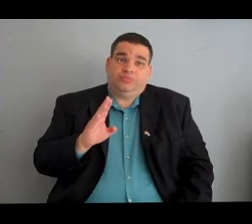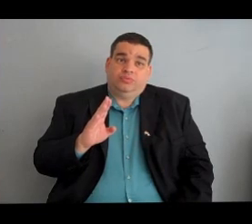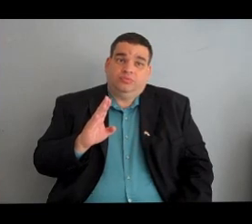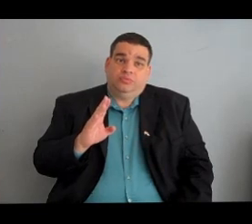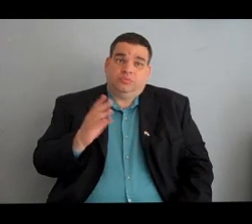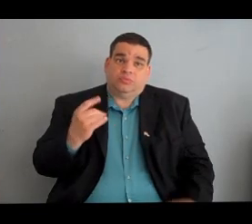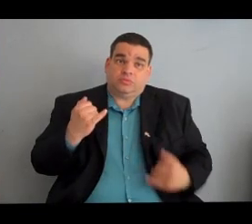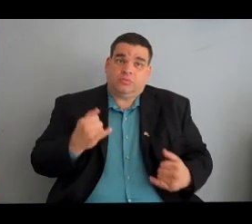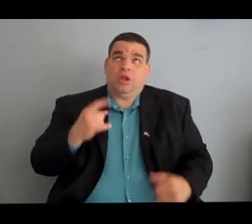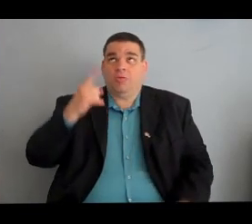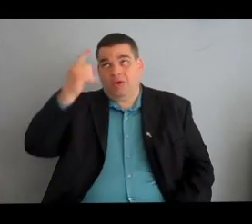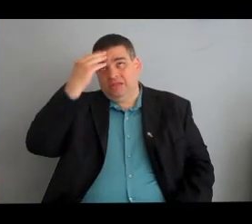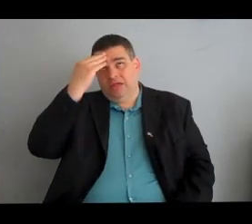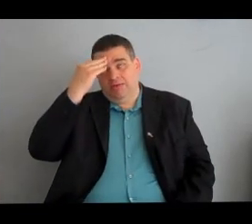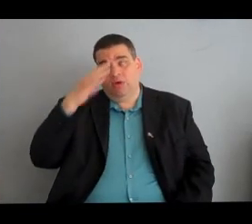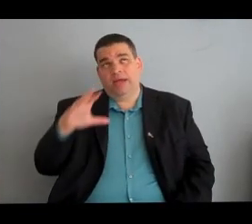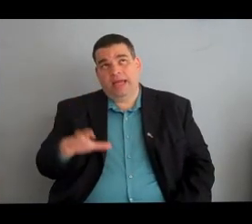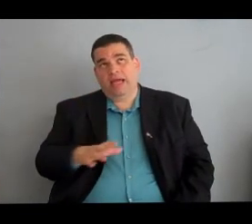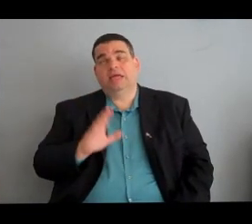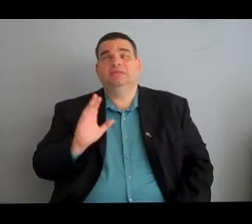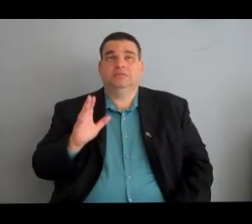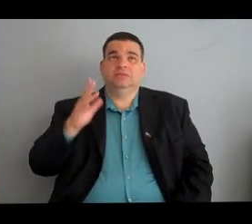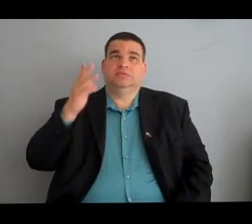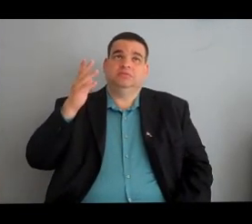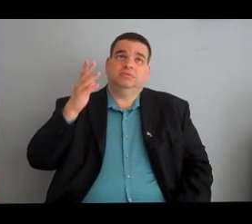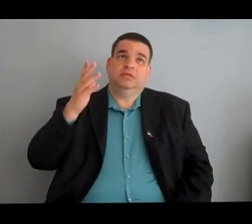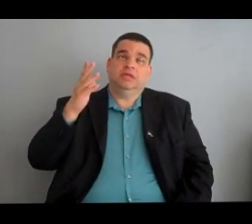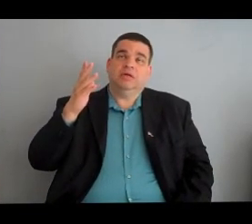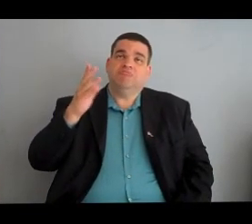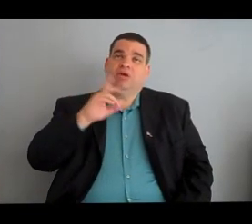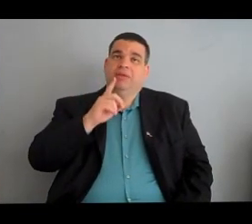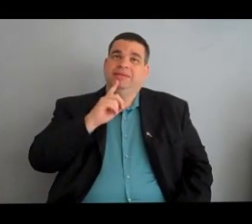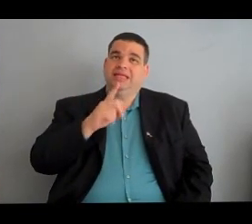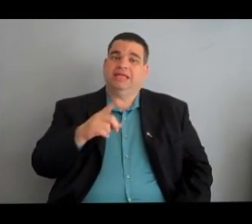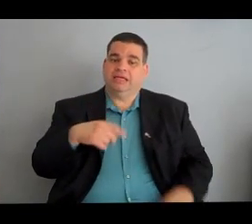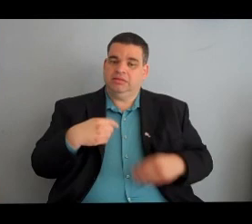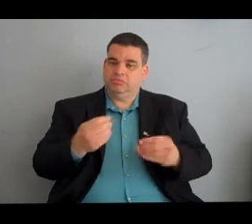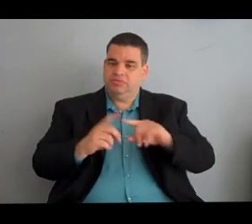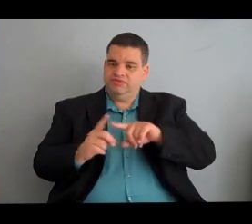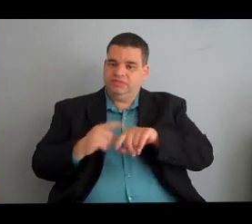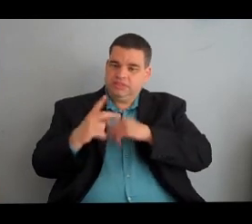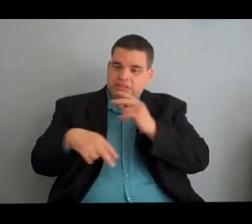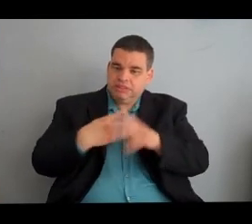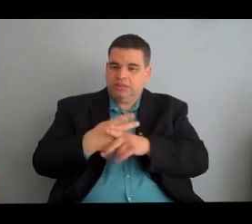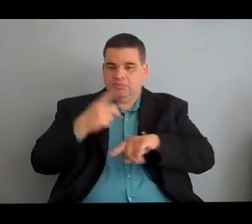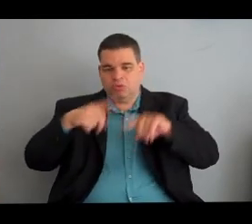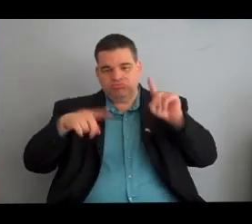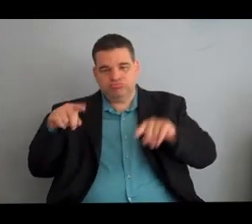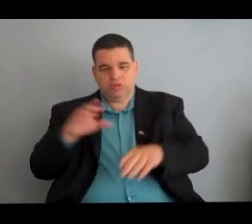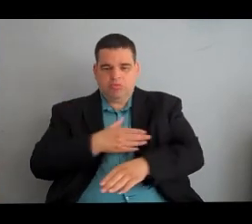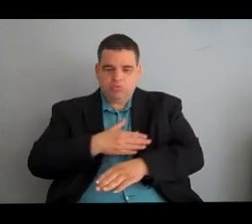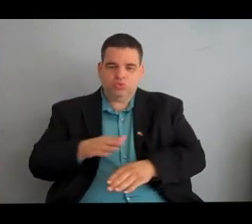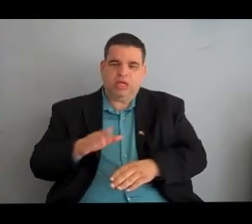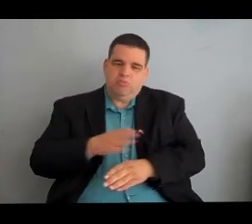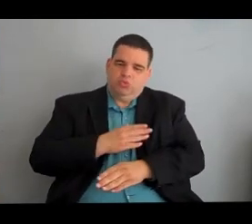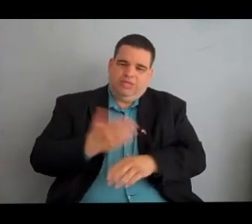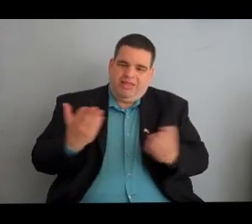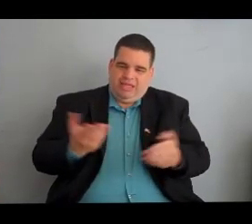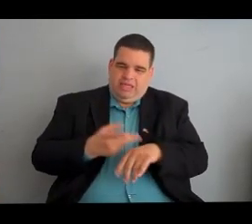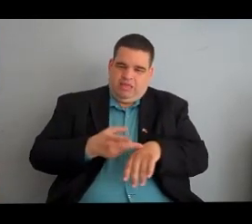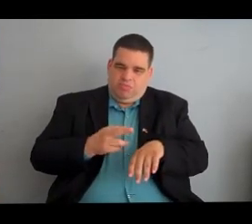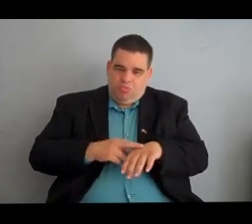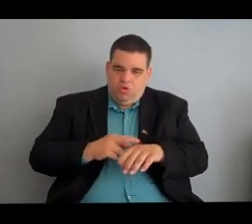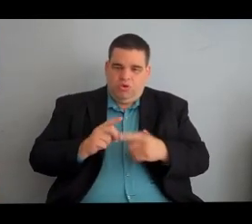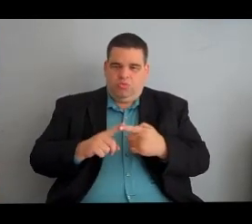esta estamos ofreciéndole diferentes géneros musicales, como es la música autóctona. Trabajamos con la nova trova, trabajamos con un poquito